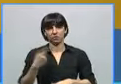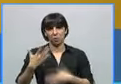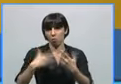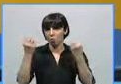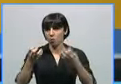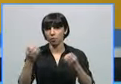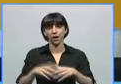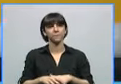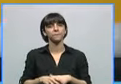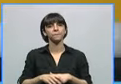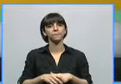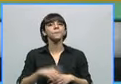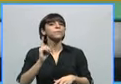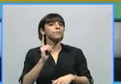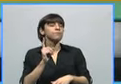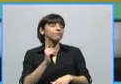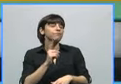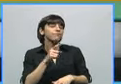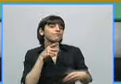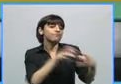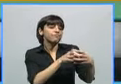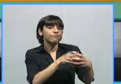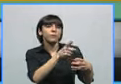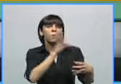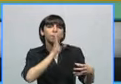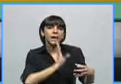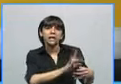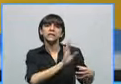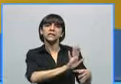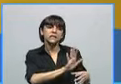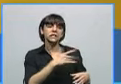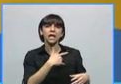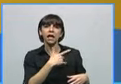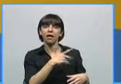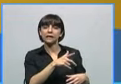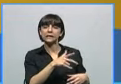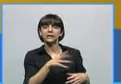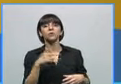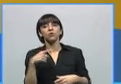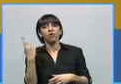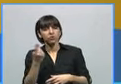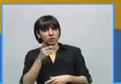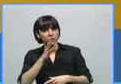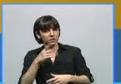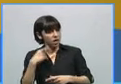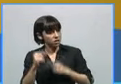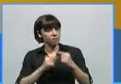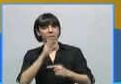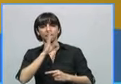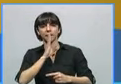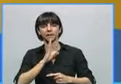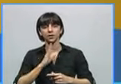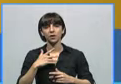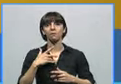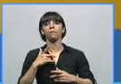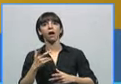venía a esperar un poco más y tenía un poco más de respeto y nosotos eh con la paciencia fuimos logrando abrir el partido a poco y con las ocasiones que tuvimos